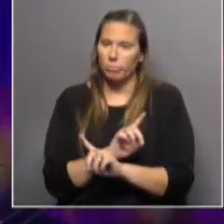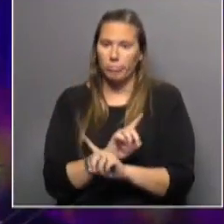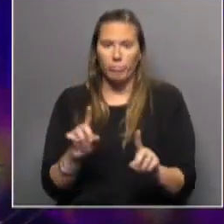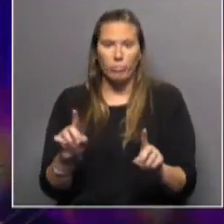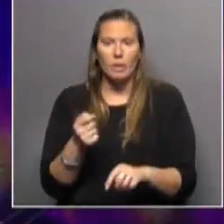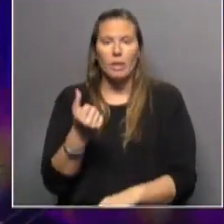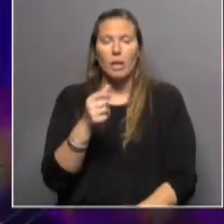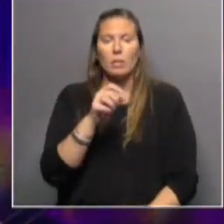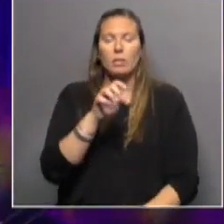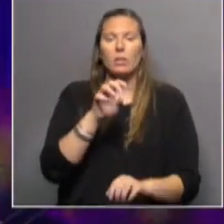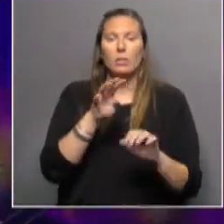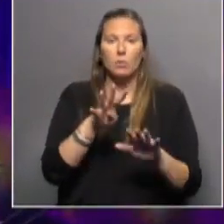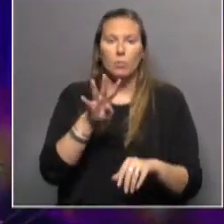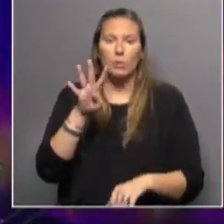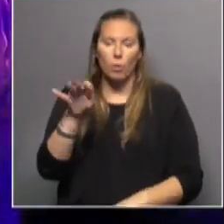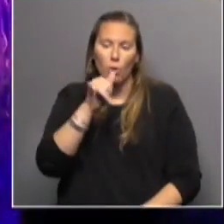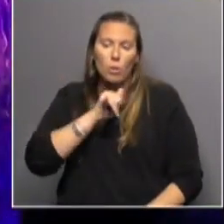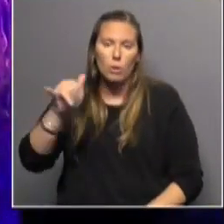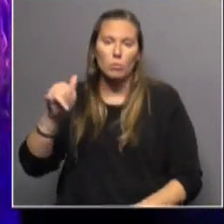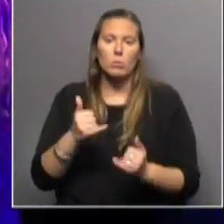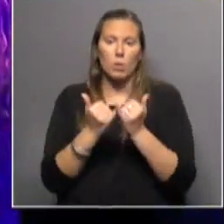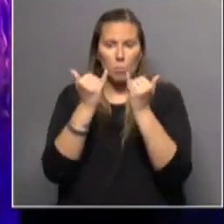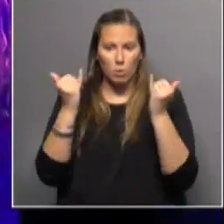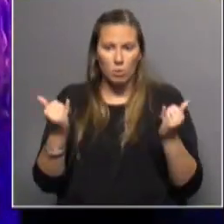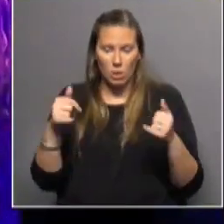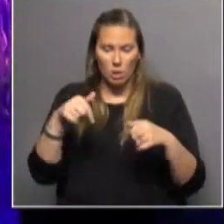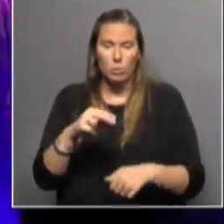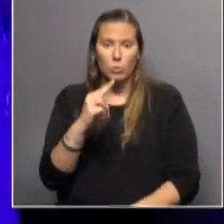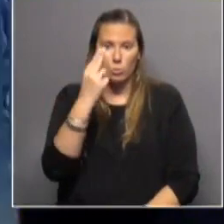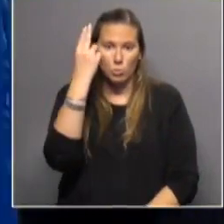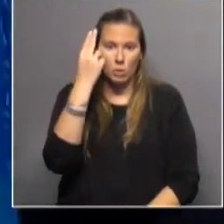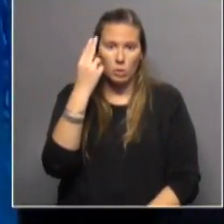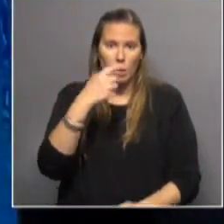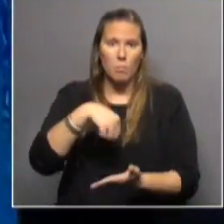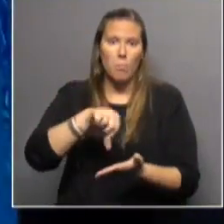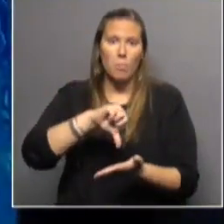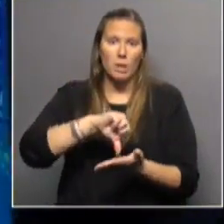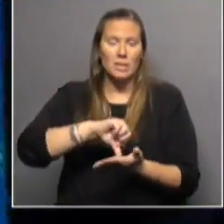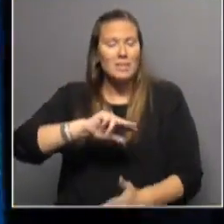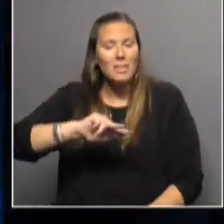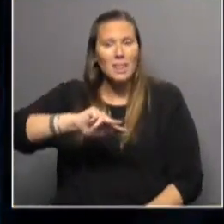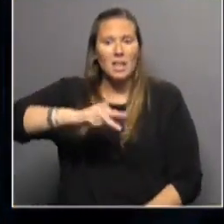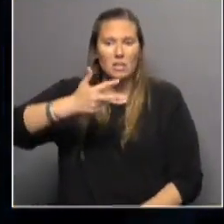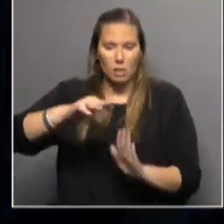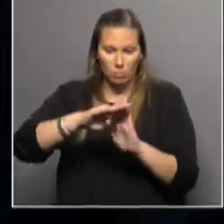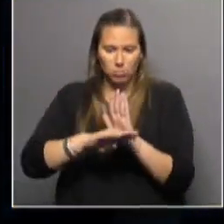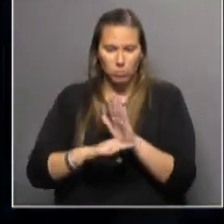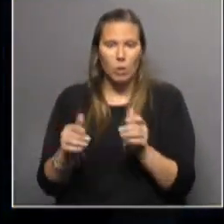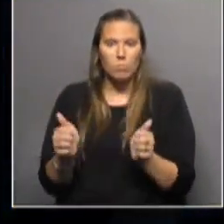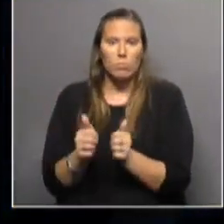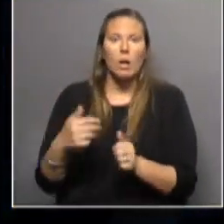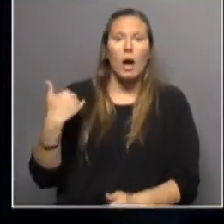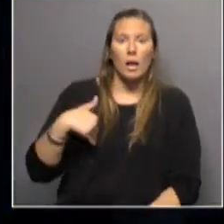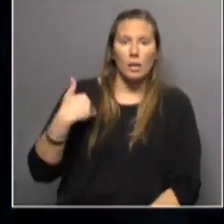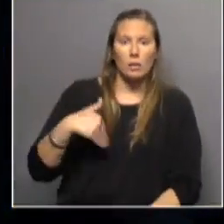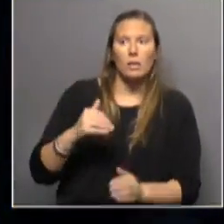Hay casi 94 denuncias por día y Uruguay es el país que está en tercer lugar junto a Argentina de